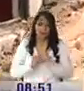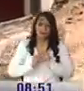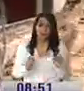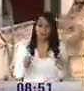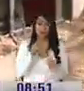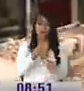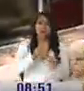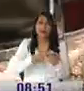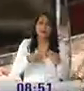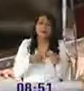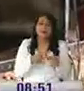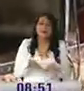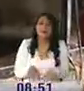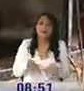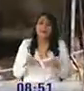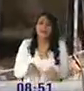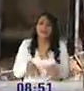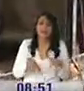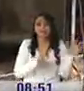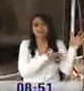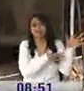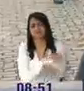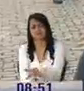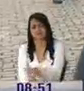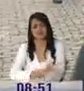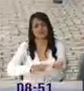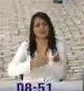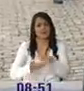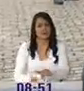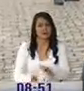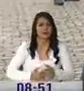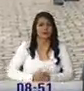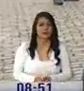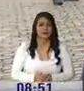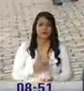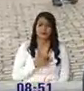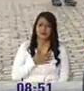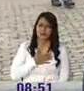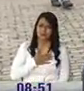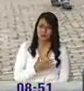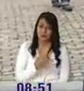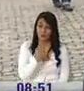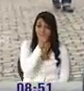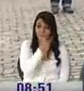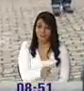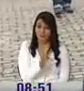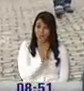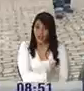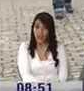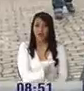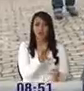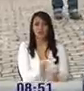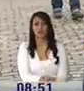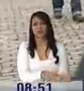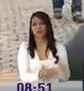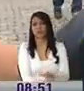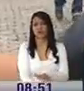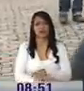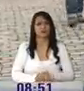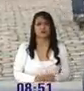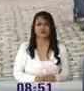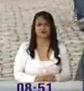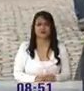fiel Yoshi quedó entre los escombros es tremendo O sea si una persona estuviese ahí posiblemente estuviéramos muertos mi